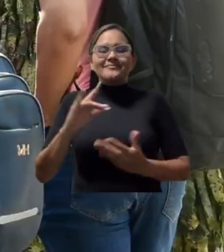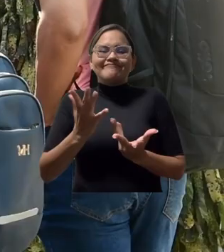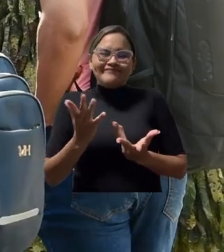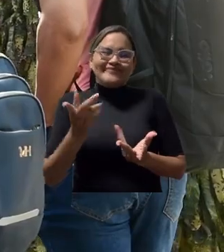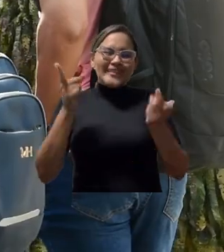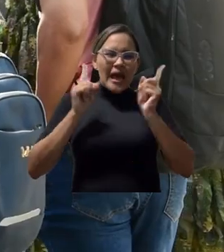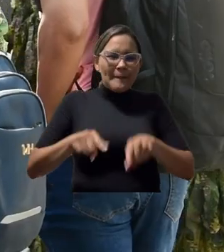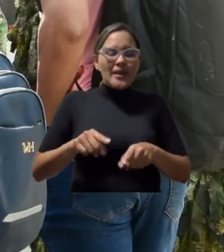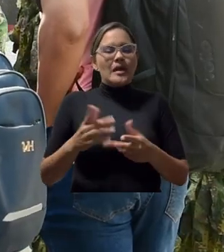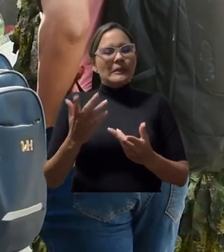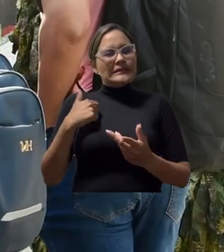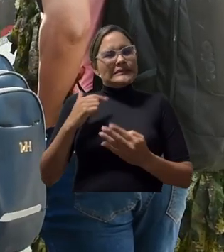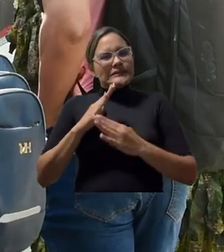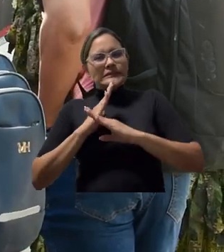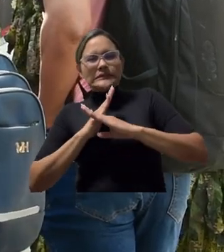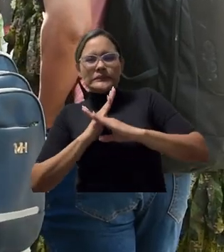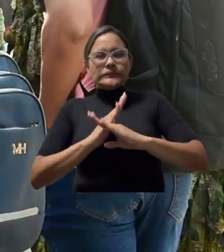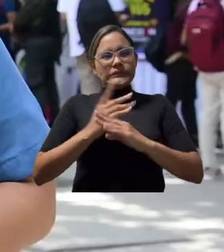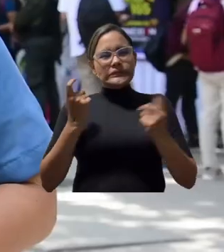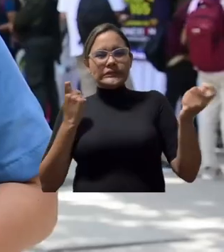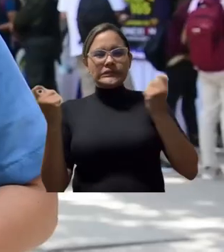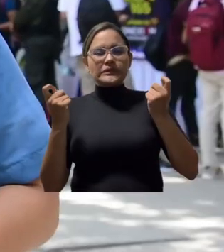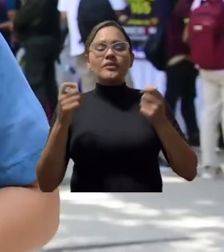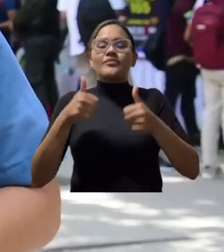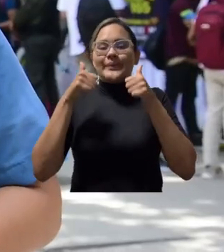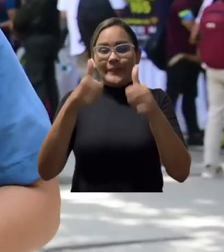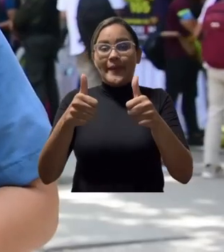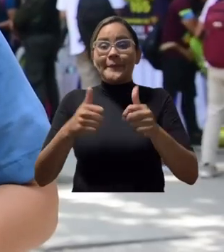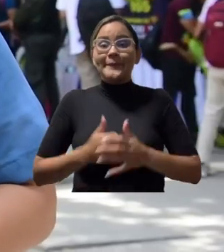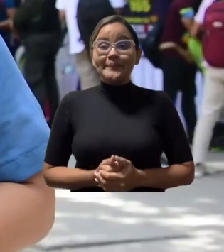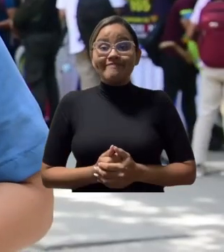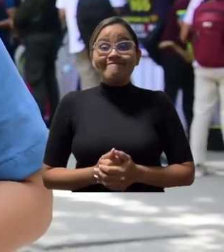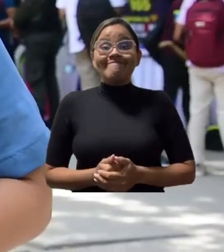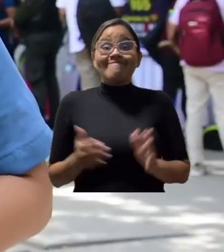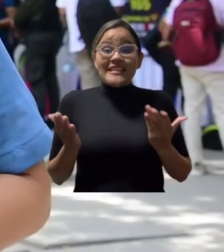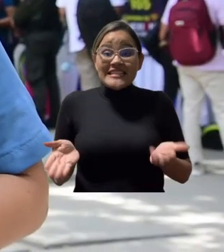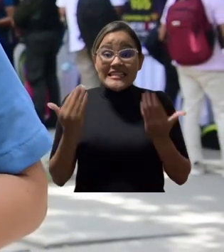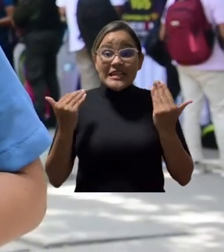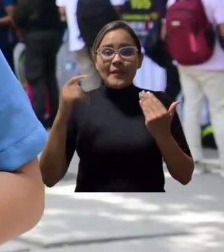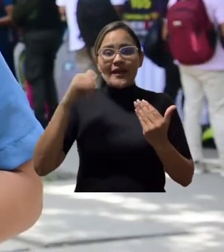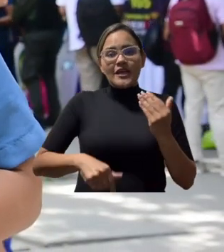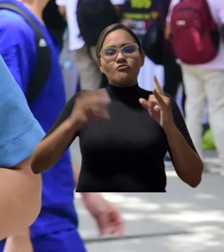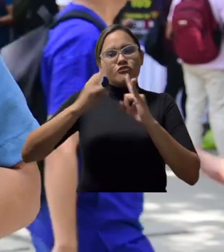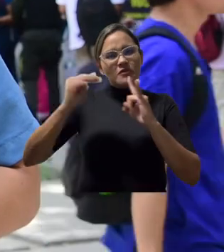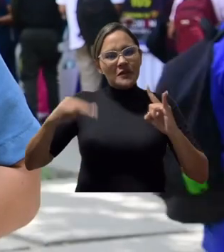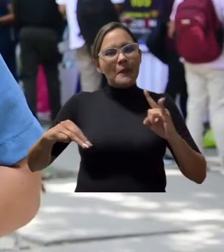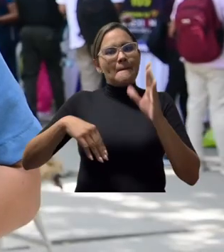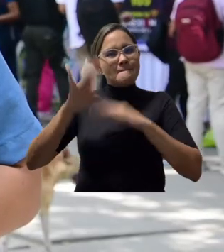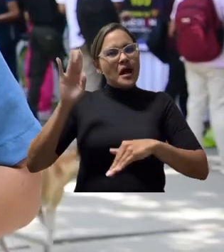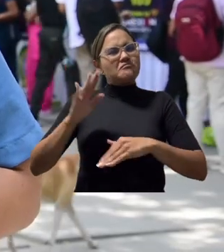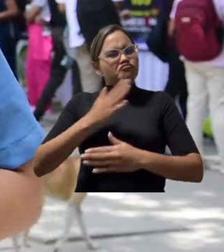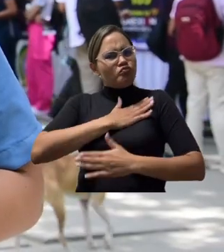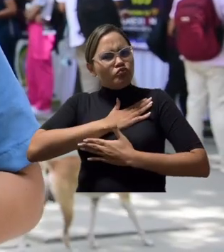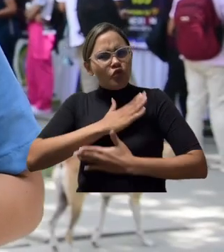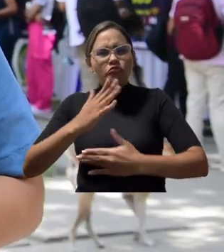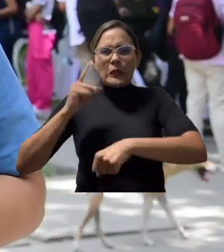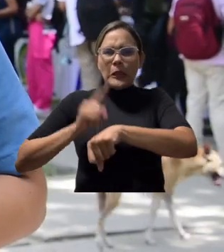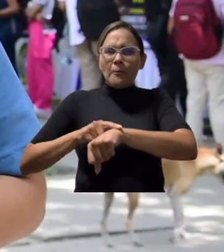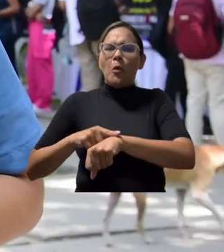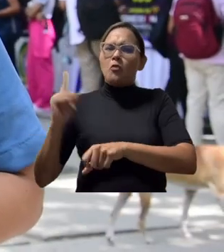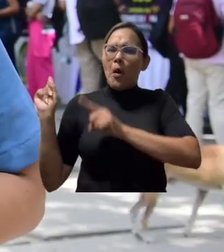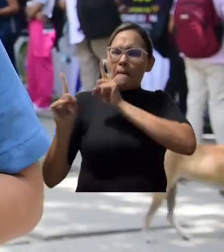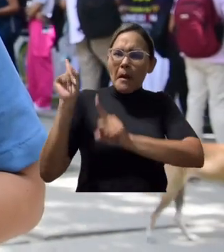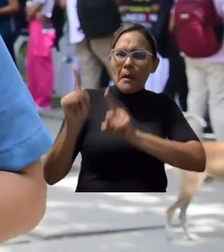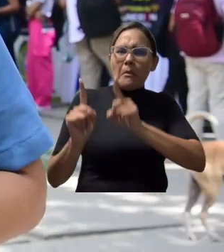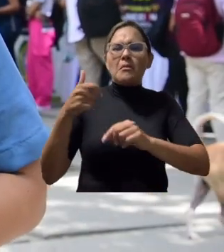de promoción y prevención. Me agrada mucho que la universidad se haya tomado el tiempo para dirigirnos a, y explicarnos a los